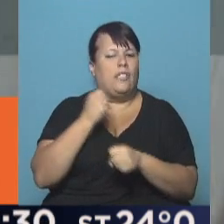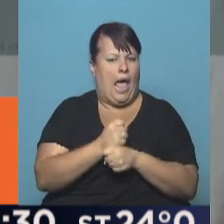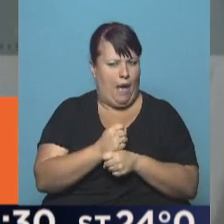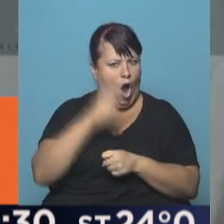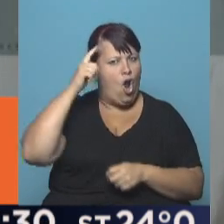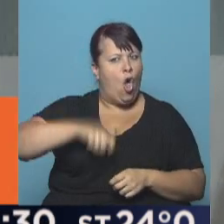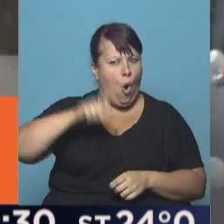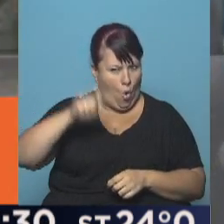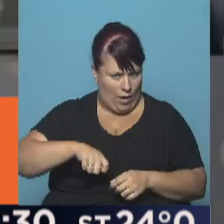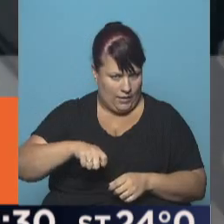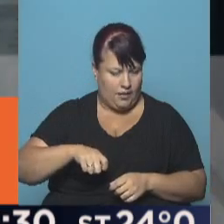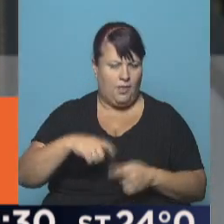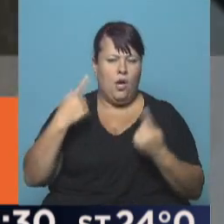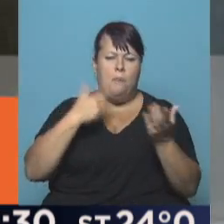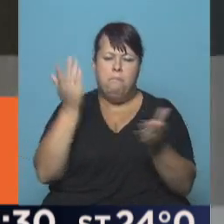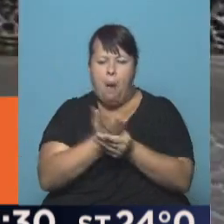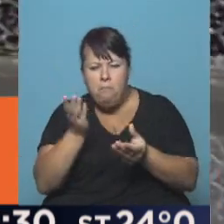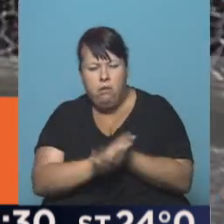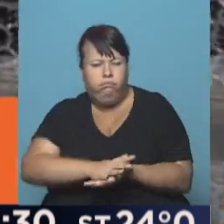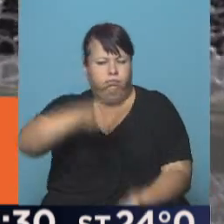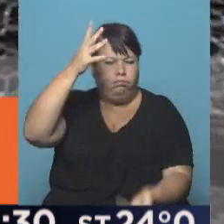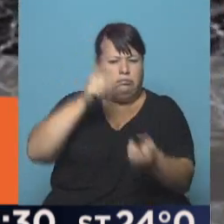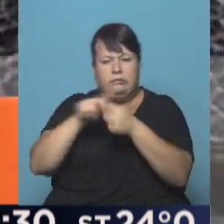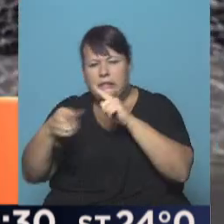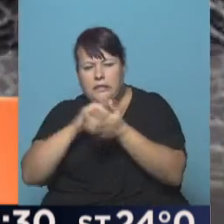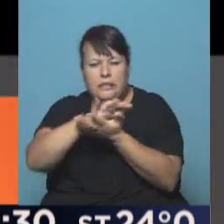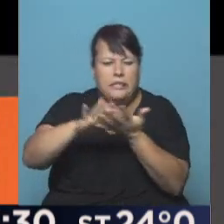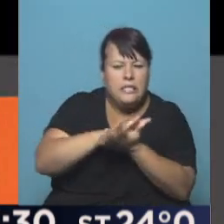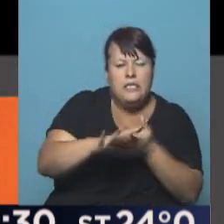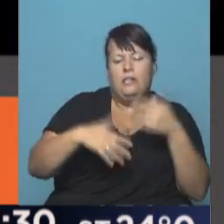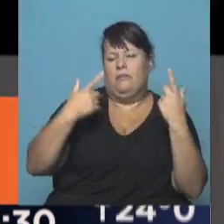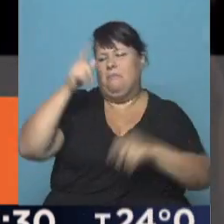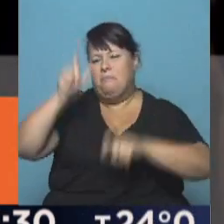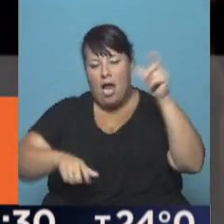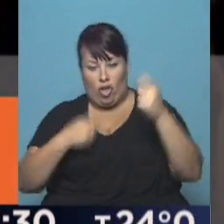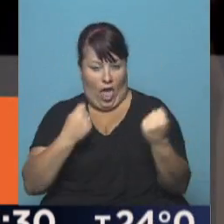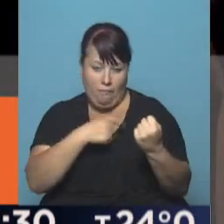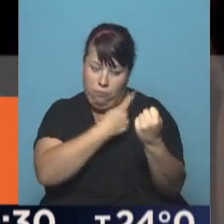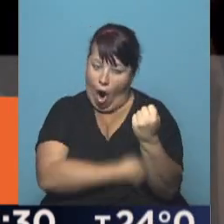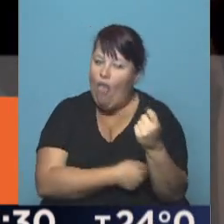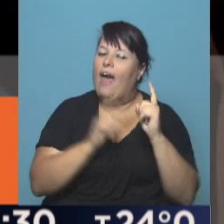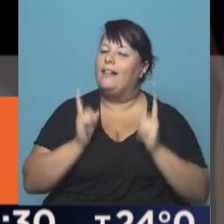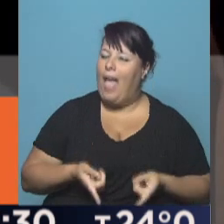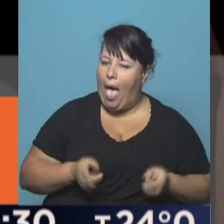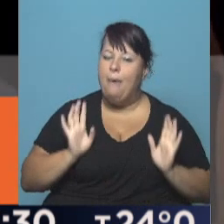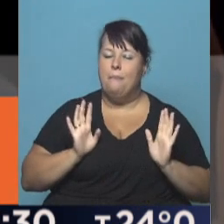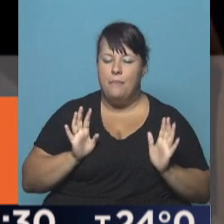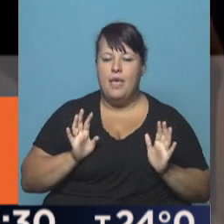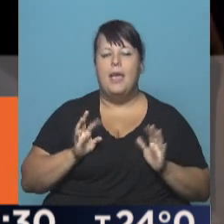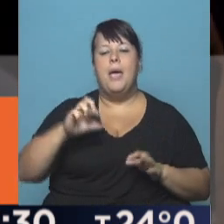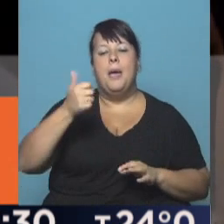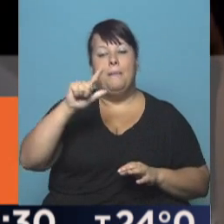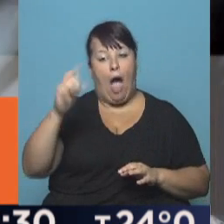ámbito judicial. Llenos de expedientes, tapados de negociaciones oscuras, personajes con poderes oscuros también.